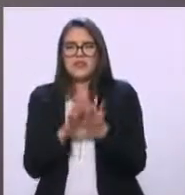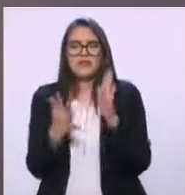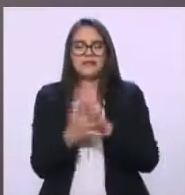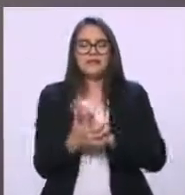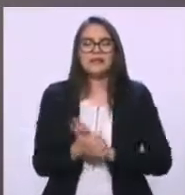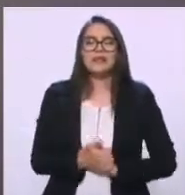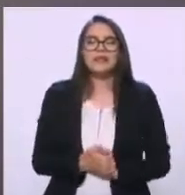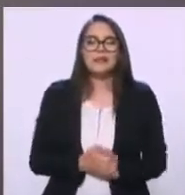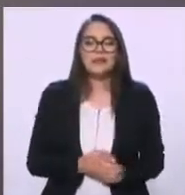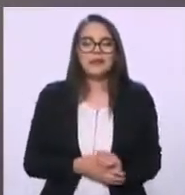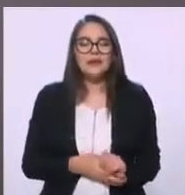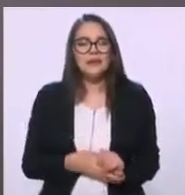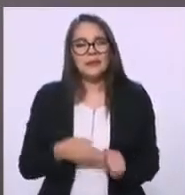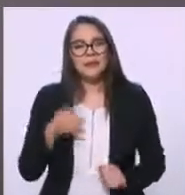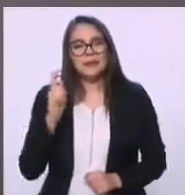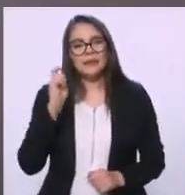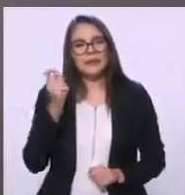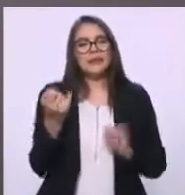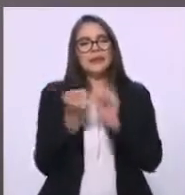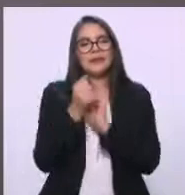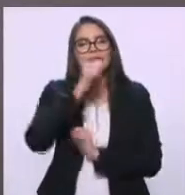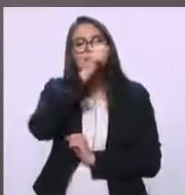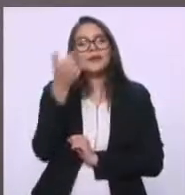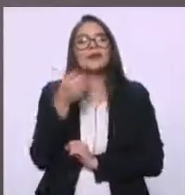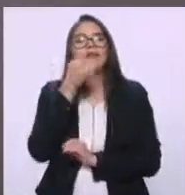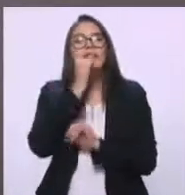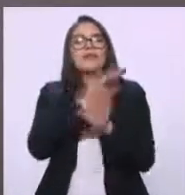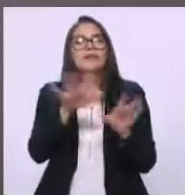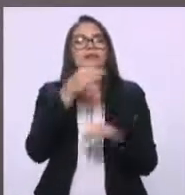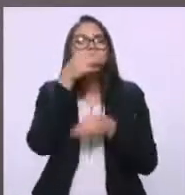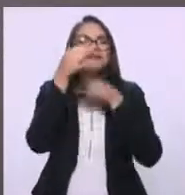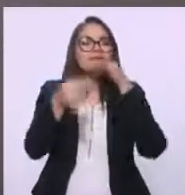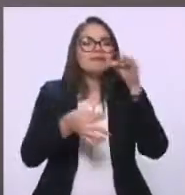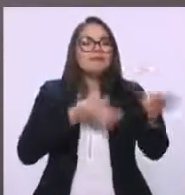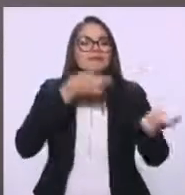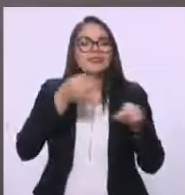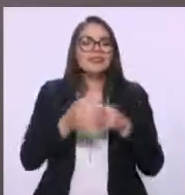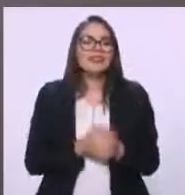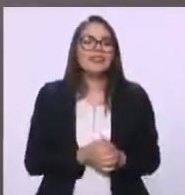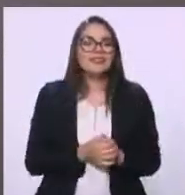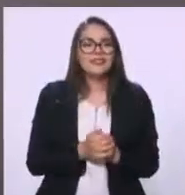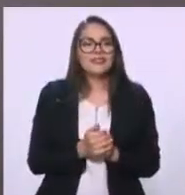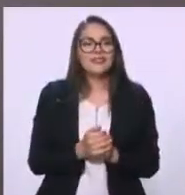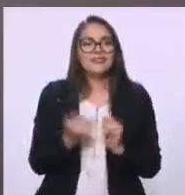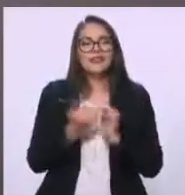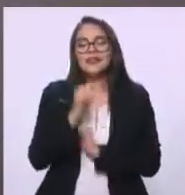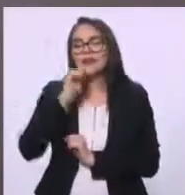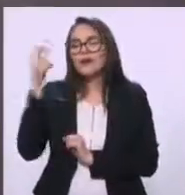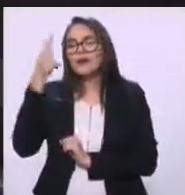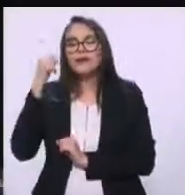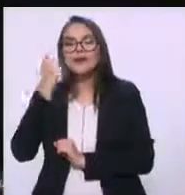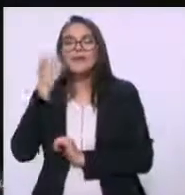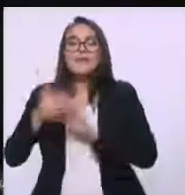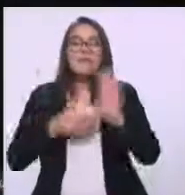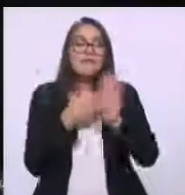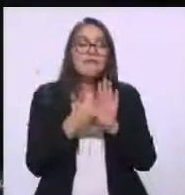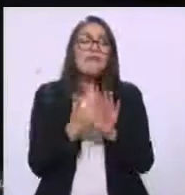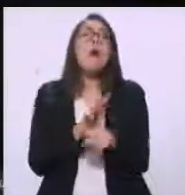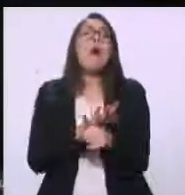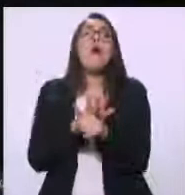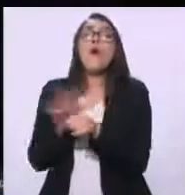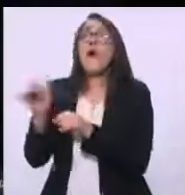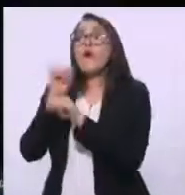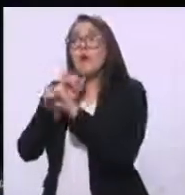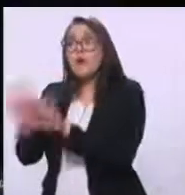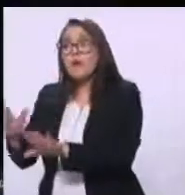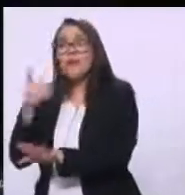las siguientes semanas qué se revela de esta supuesta información que supuestamente habrían obtenido con estos ataques. ¿Qué se podrá revelar con esta